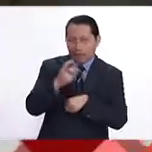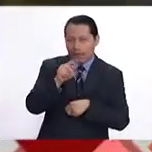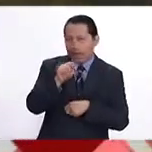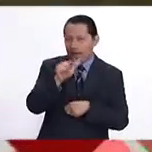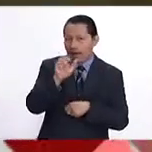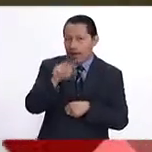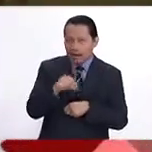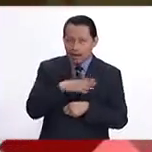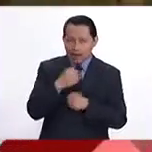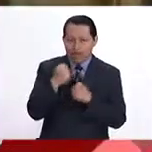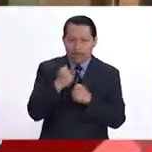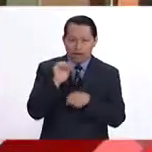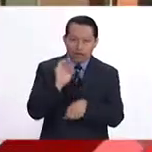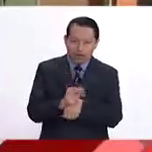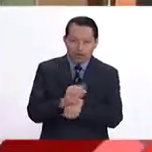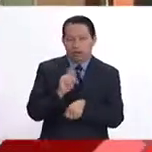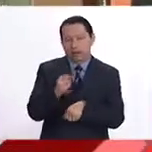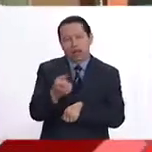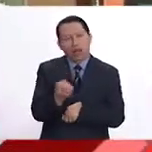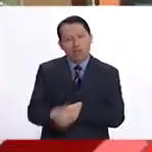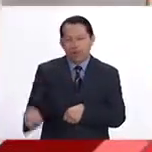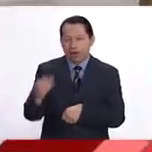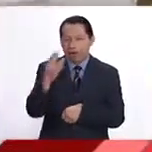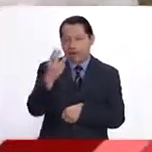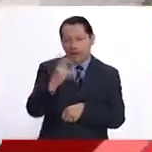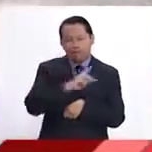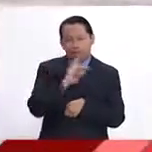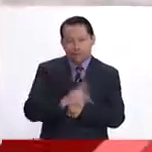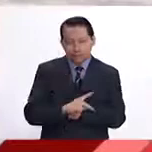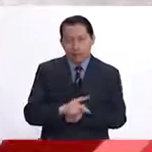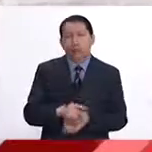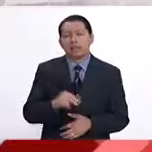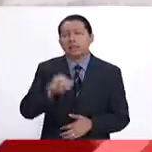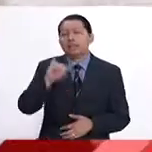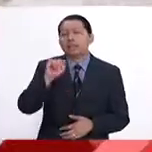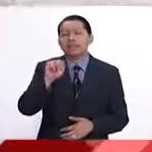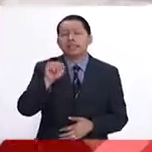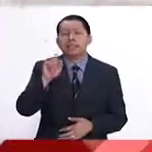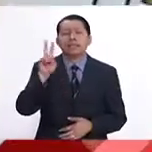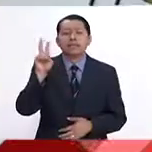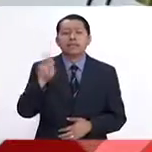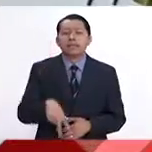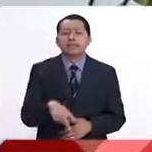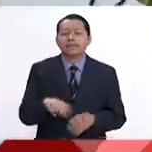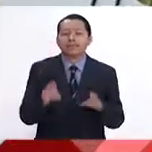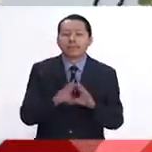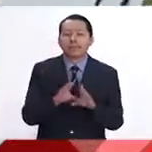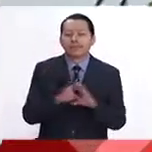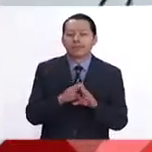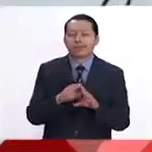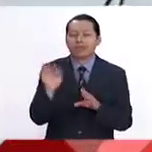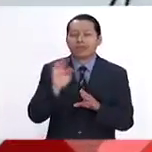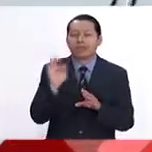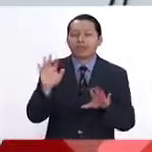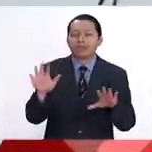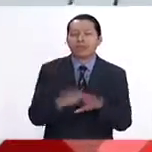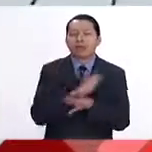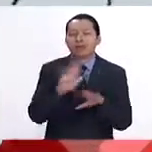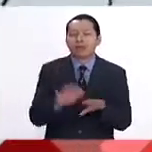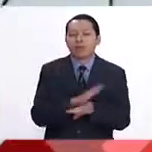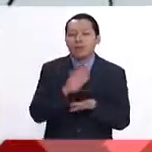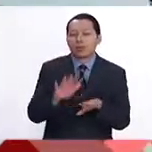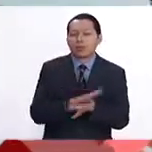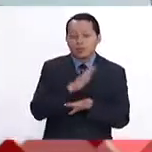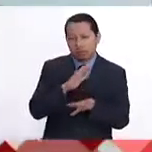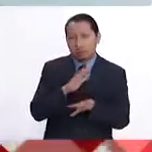TLCAN, es que tiene que ser los tres países. Es cierto que implicaría modificaciones